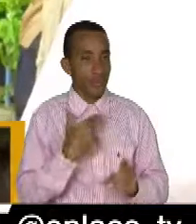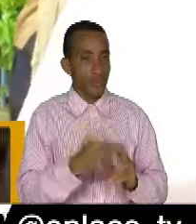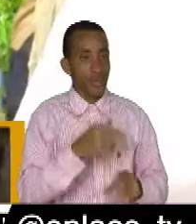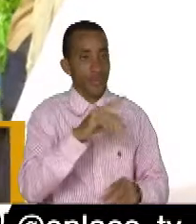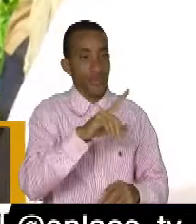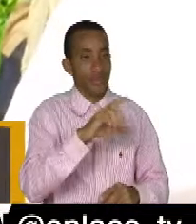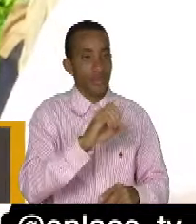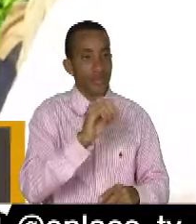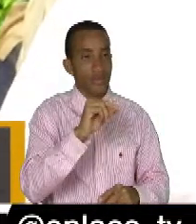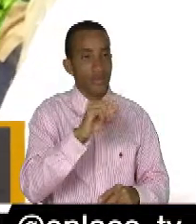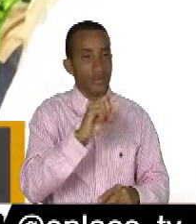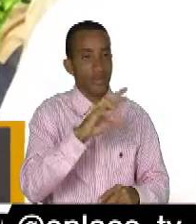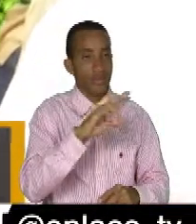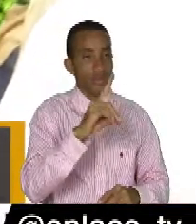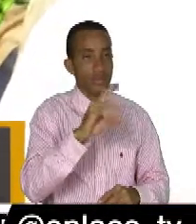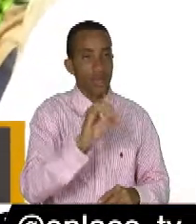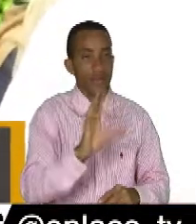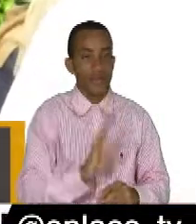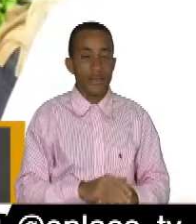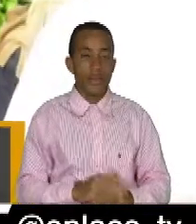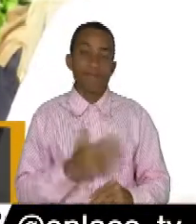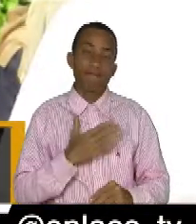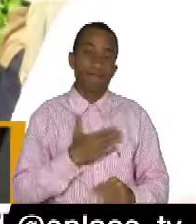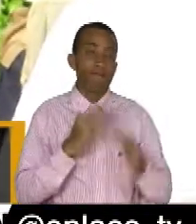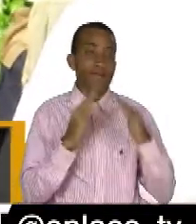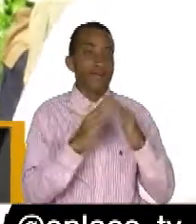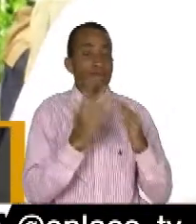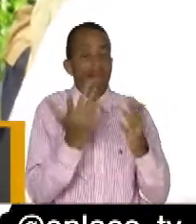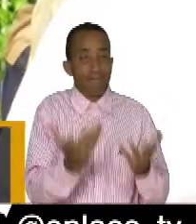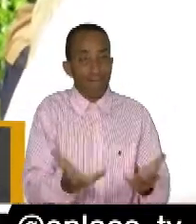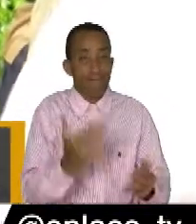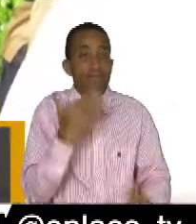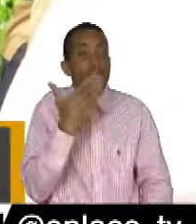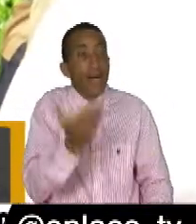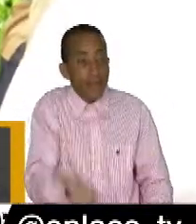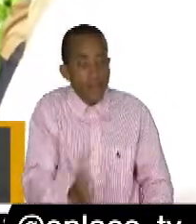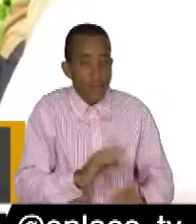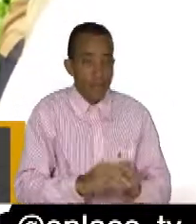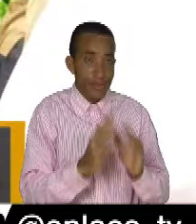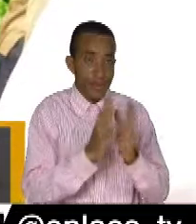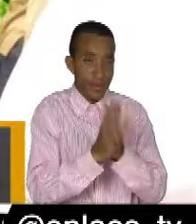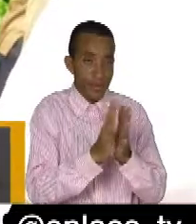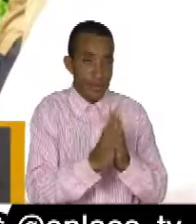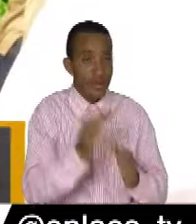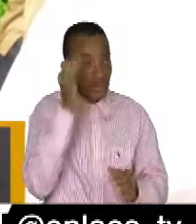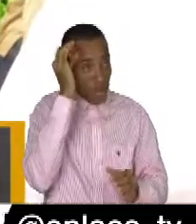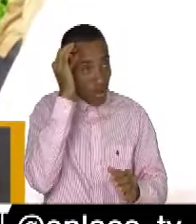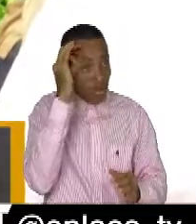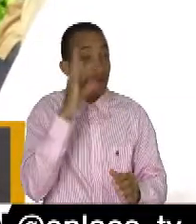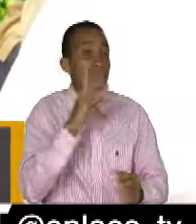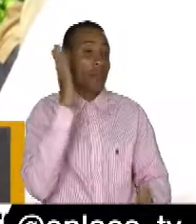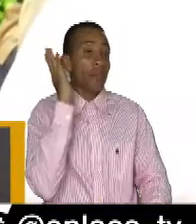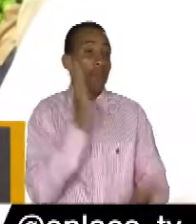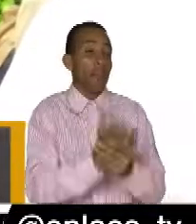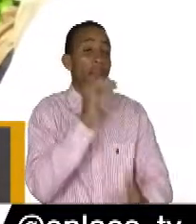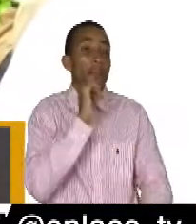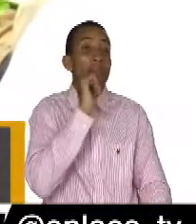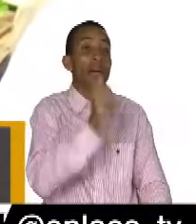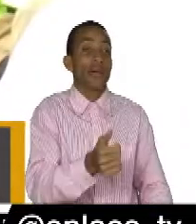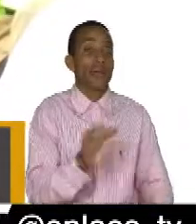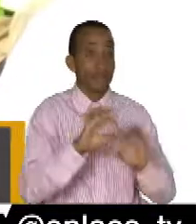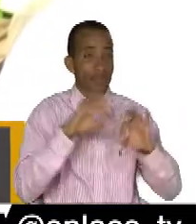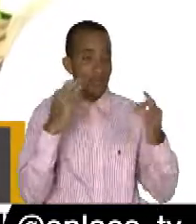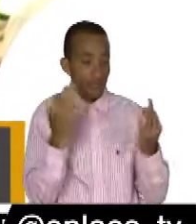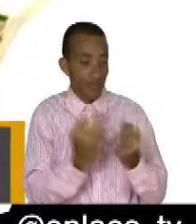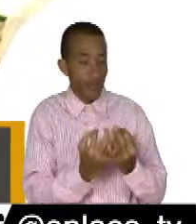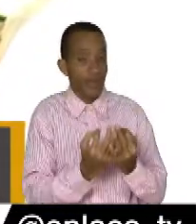verdad, pues lamentable lo que me pasó aquí en la vivienda, porque esto puede haber sido más trágico, porque de igual manera yo tengo mi familia, tengo mis